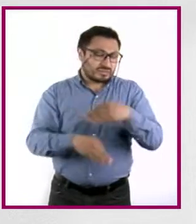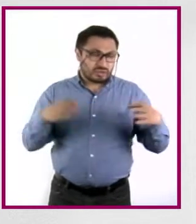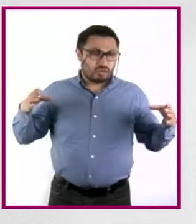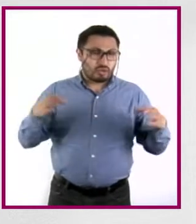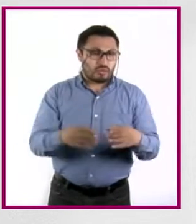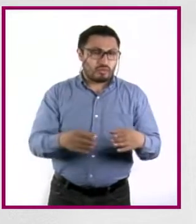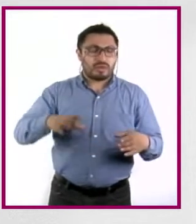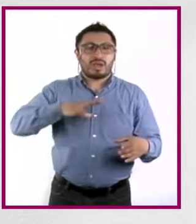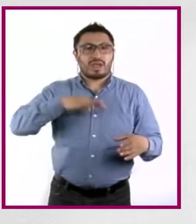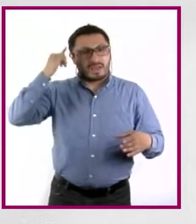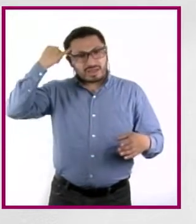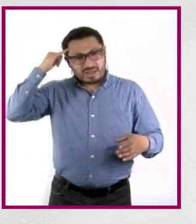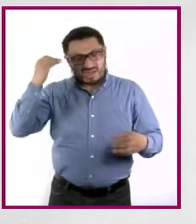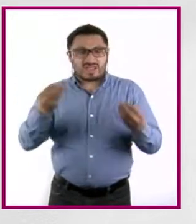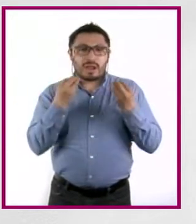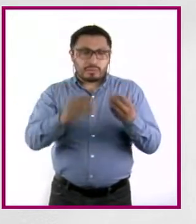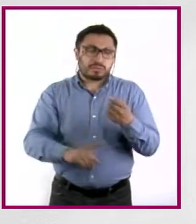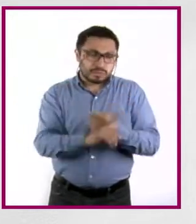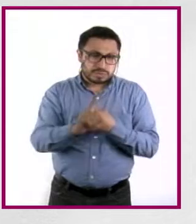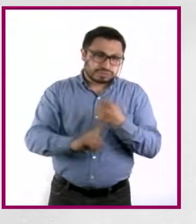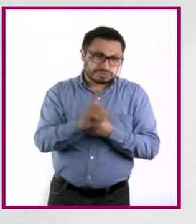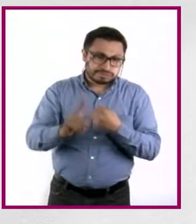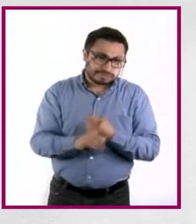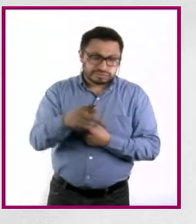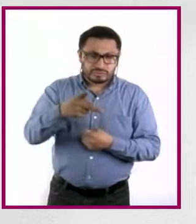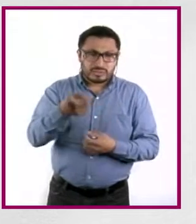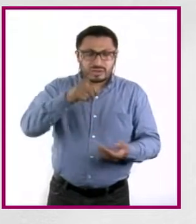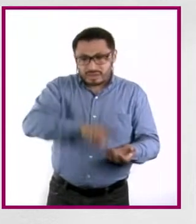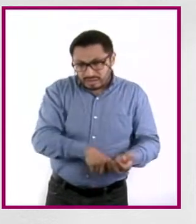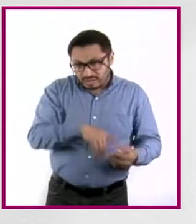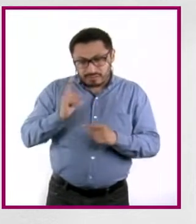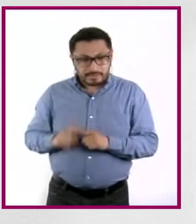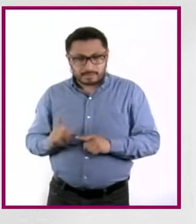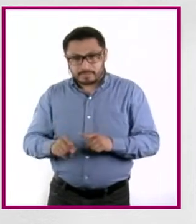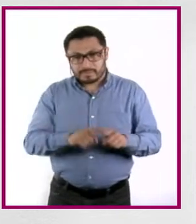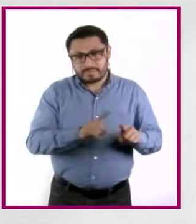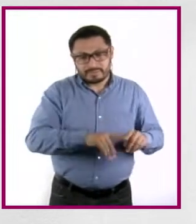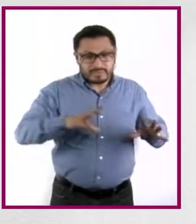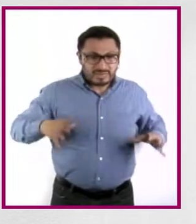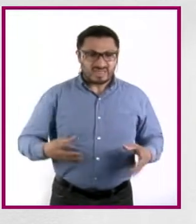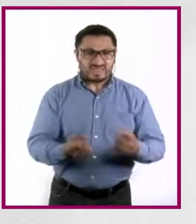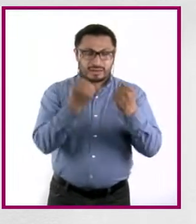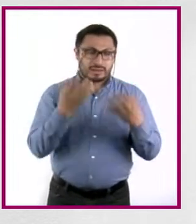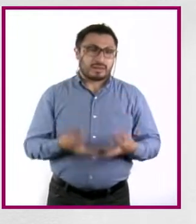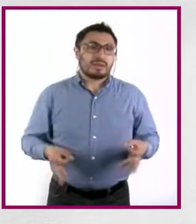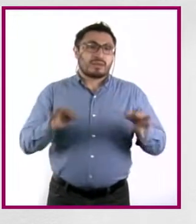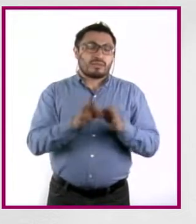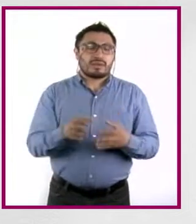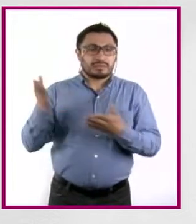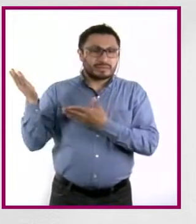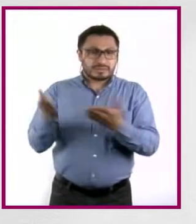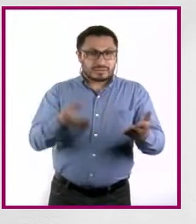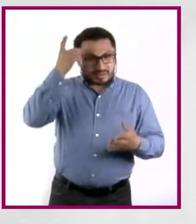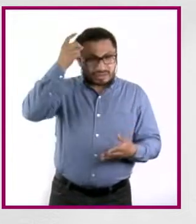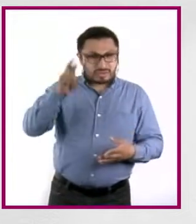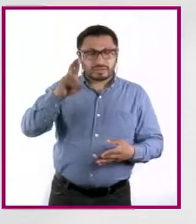cosa fueron Hidalgo y Morelos, pero después con la independencia, lo que trataban era de que